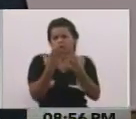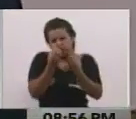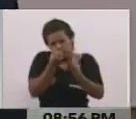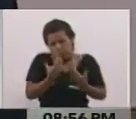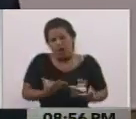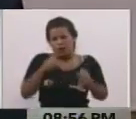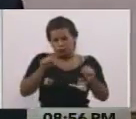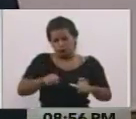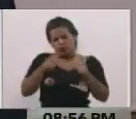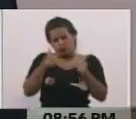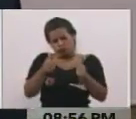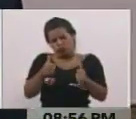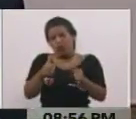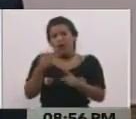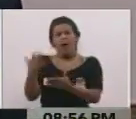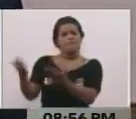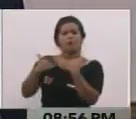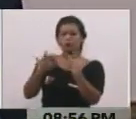todo, un apoyo